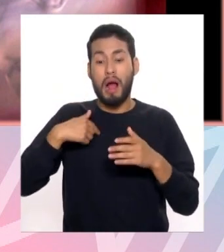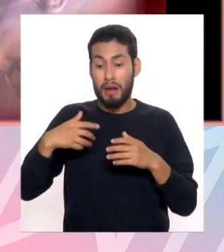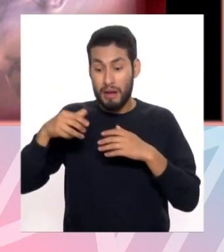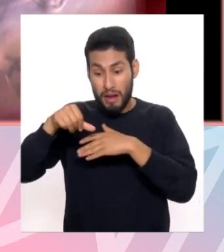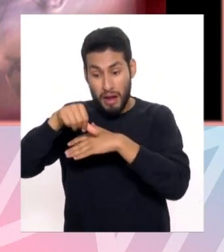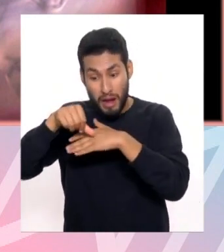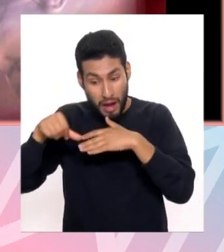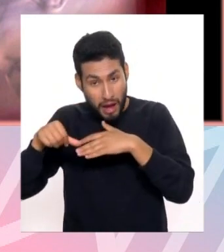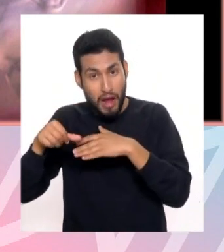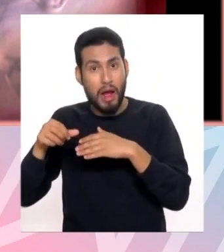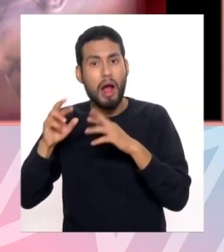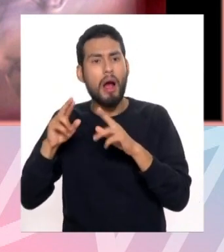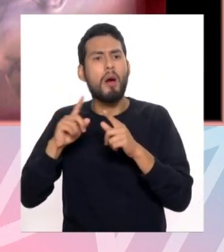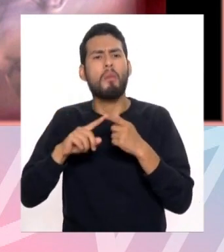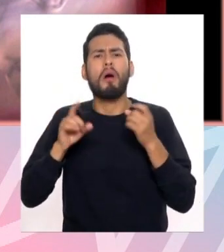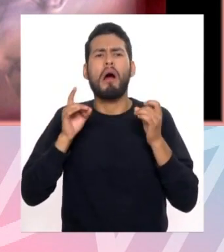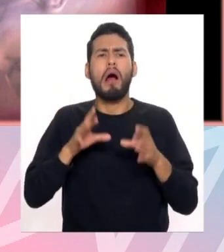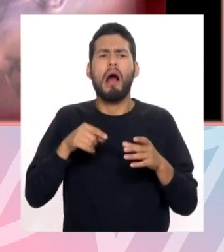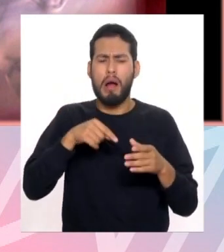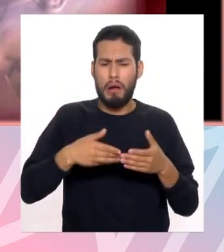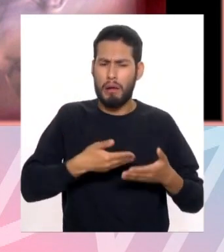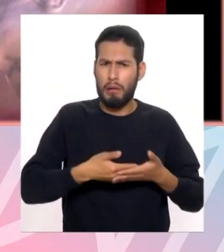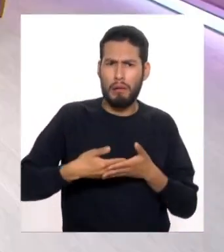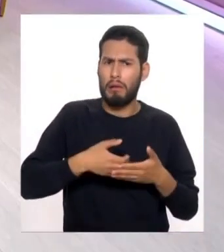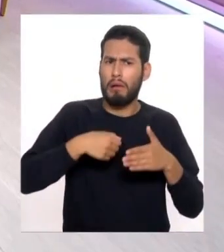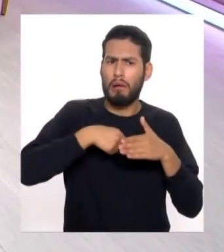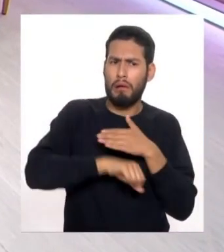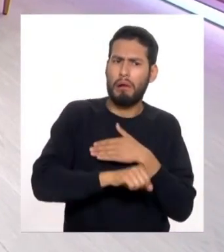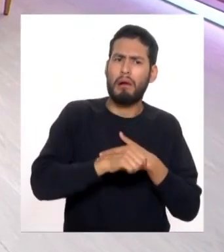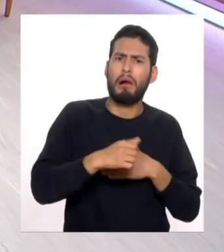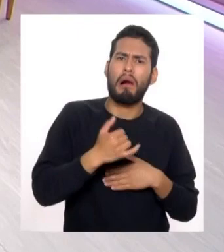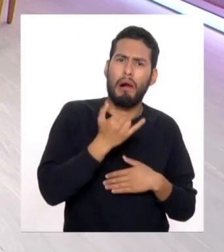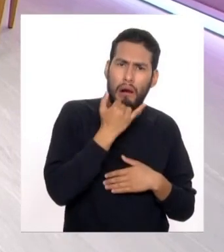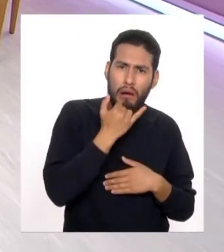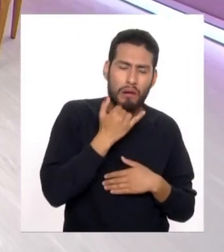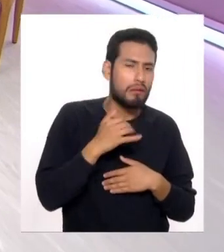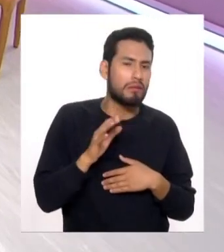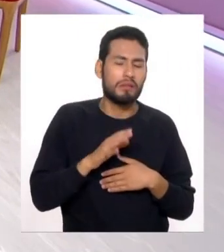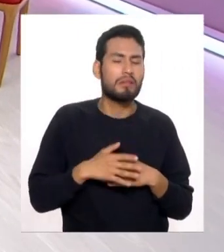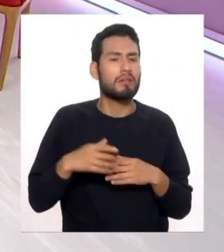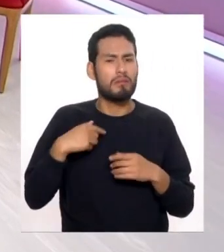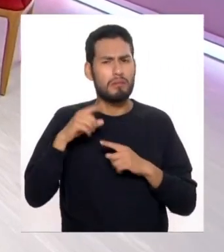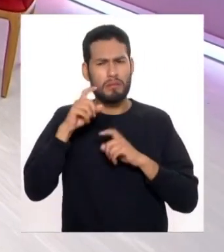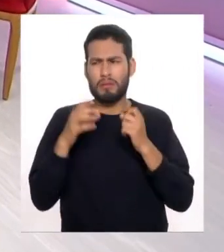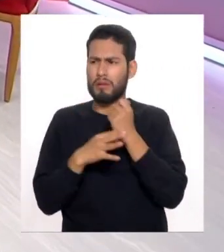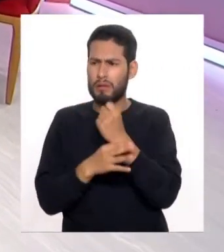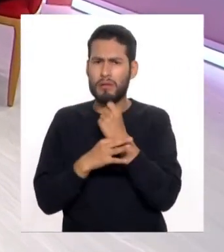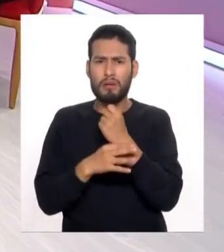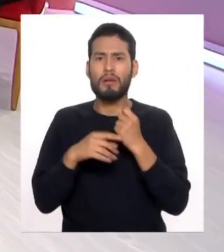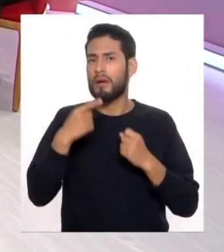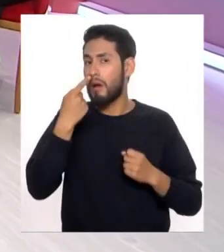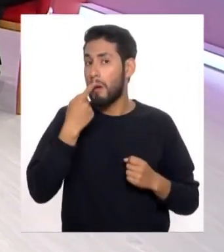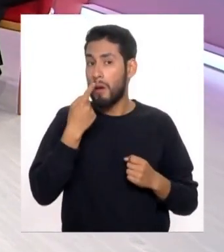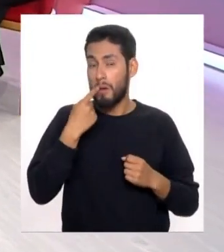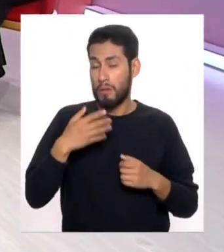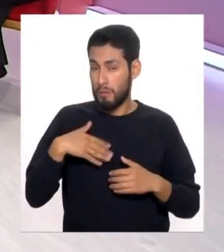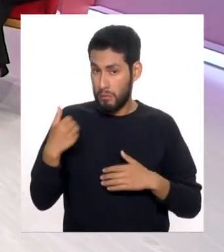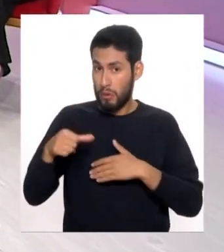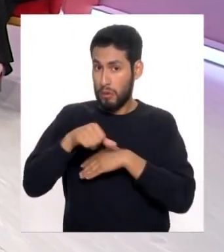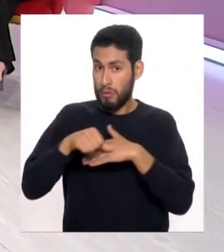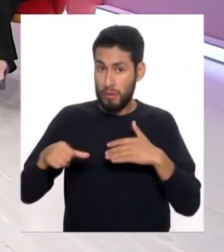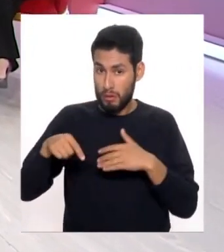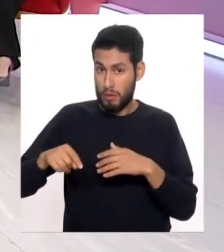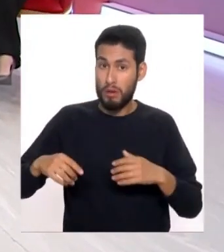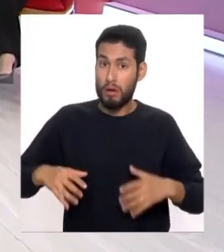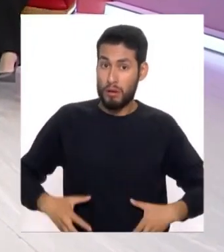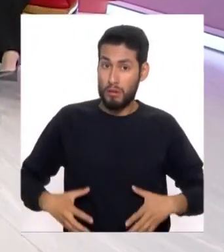hacerle un bien, terminas haciéndole un mal porque al final el bebé nace. Entonces, por ejemplo, muchas me preguntan, doctor, ¿el labio leporino se puede operar dentro del